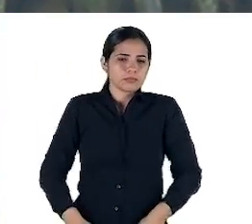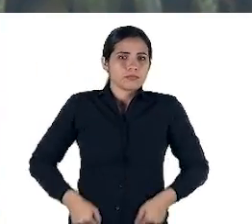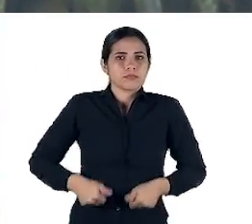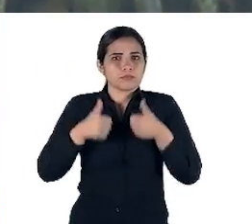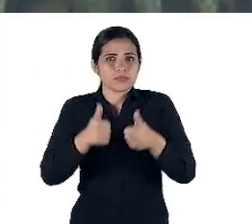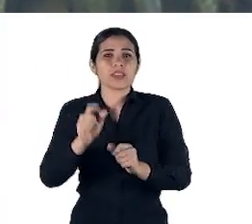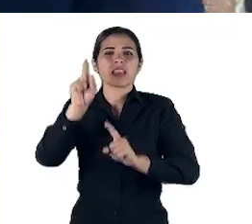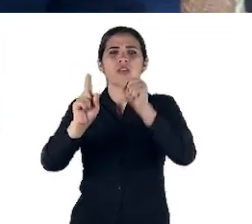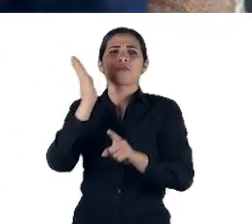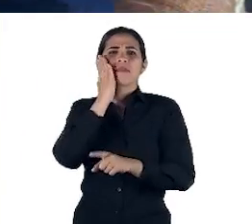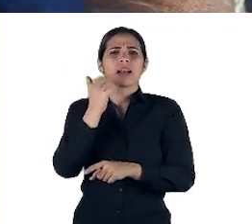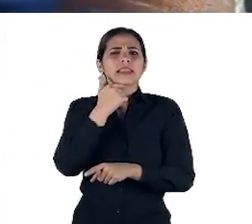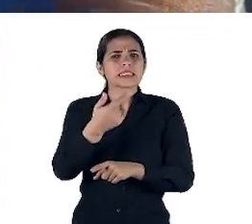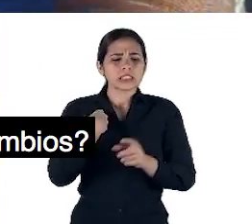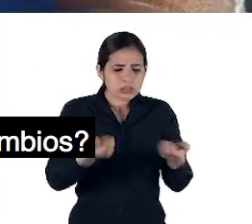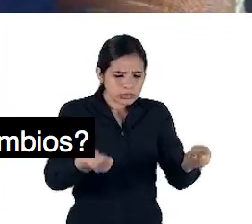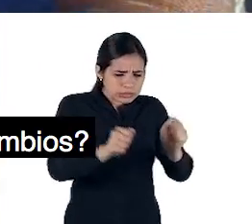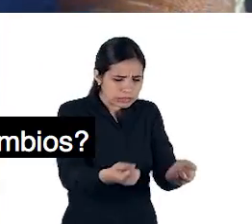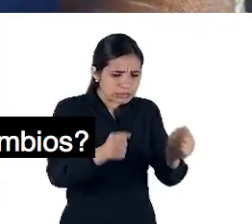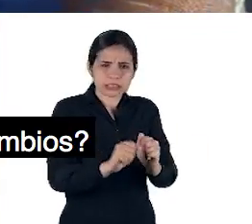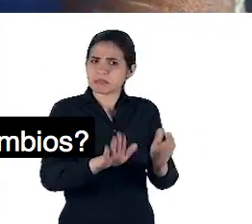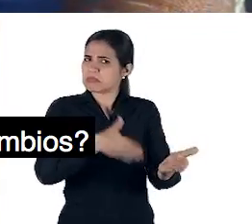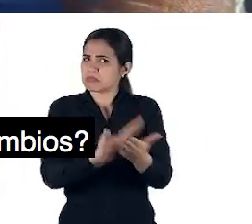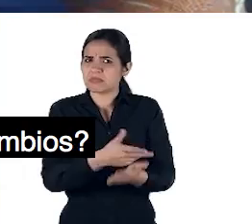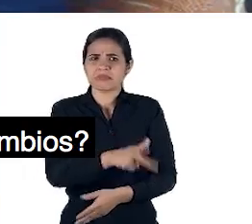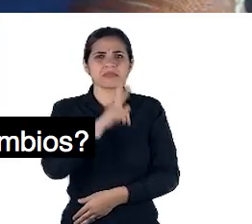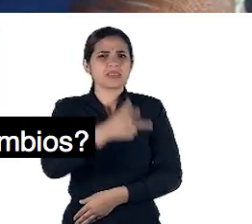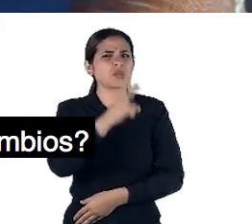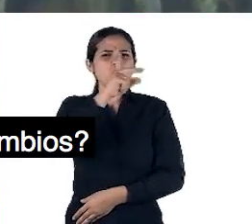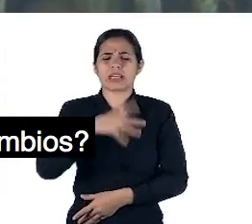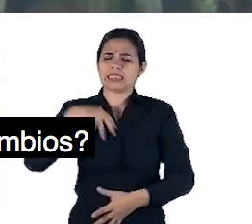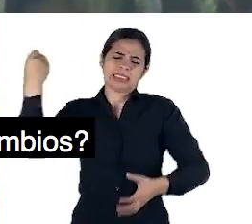le gusta abrigarse. Claro. Ya,